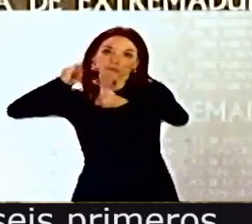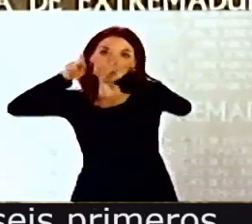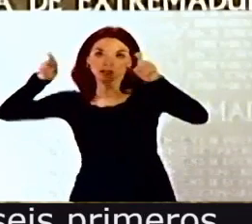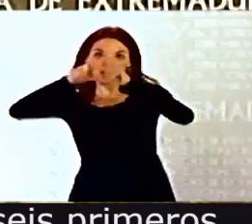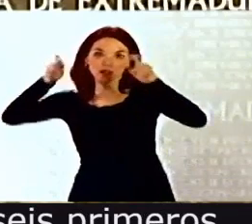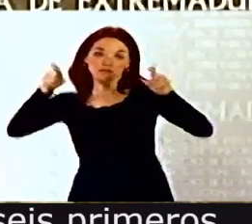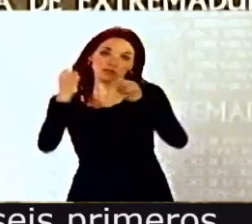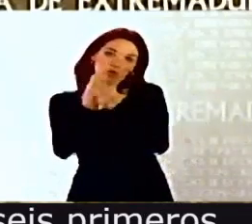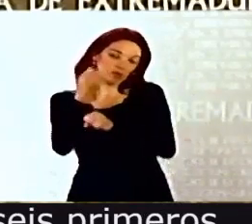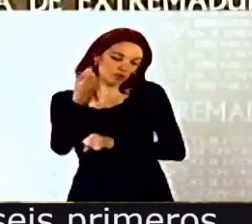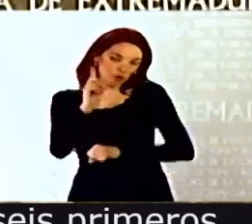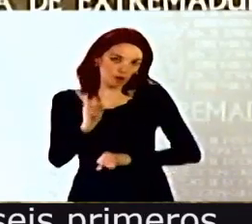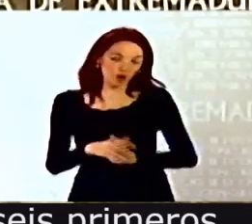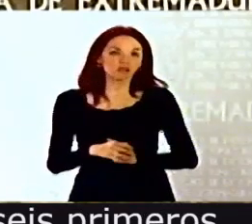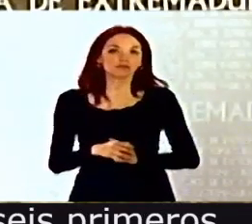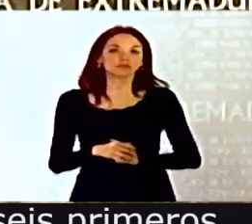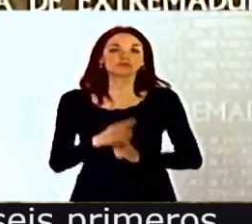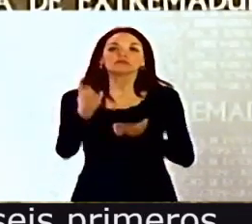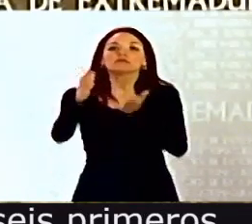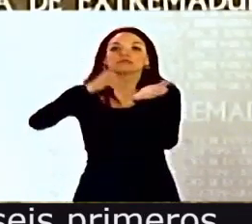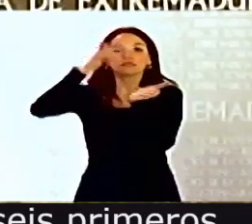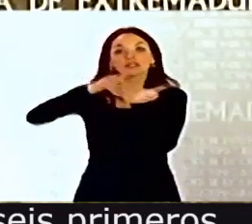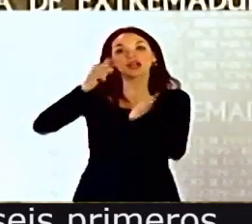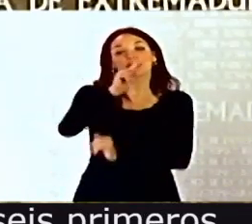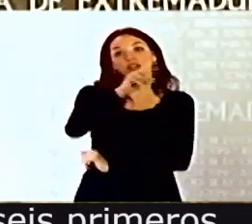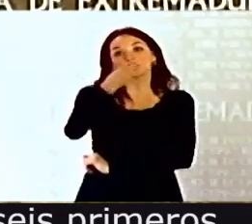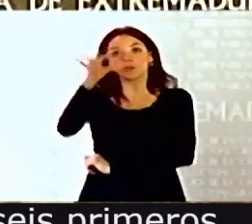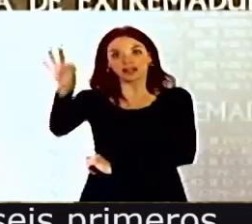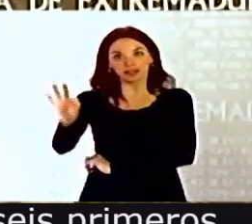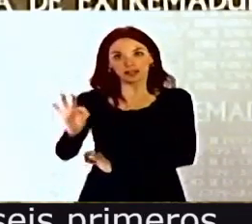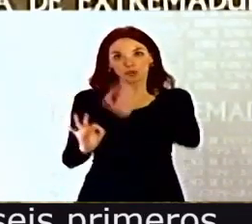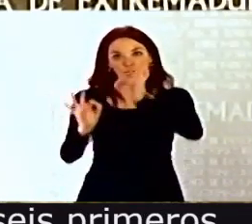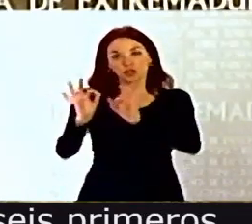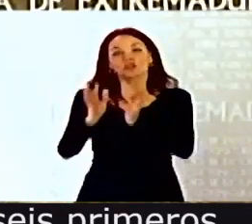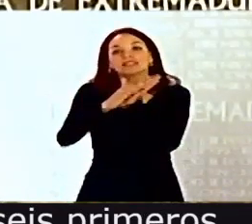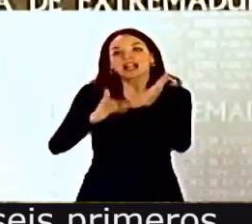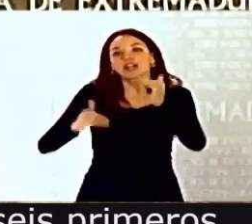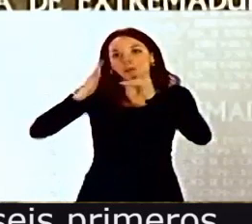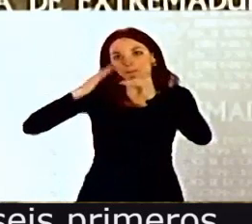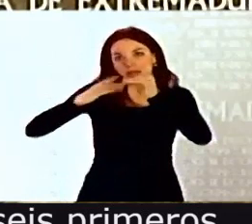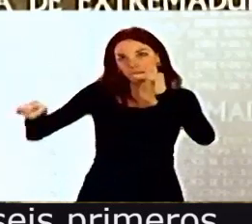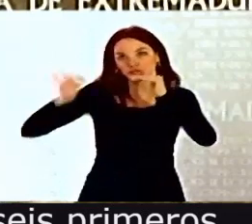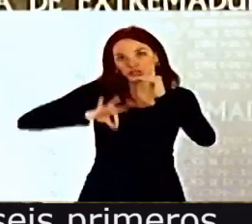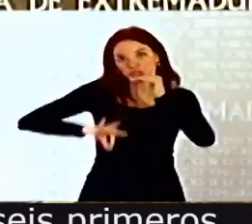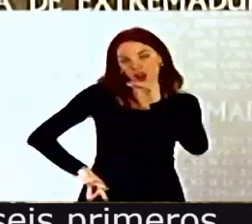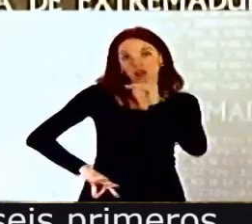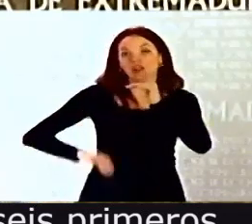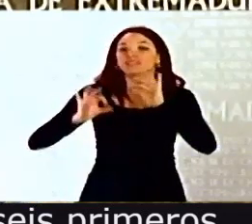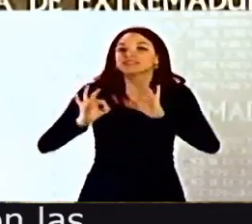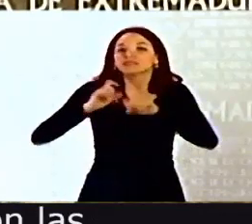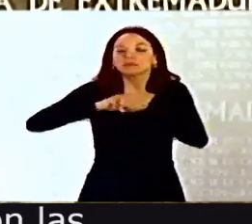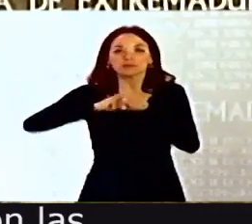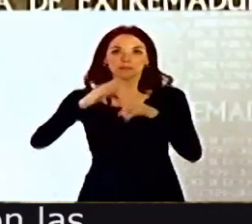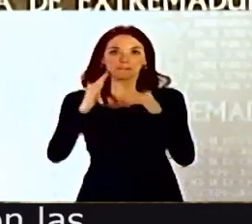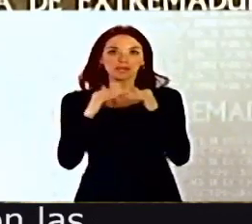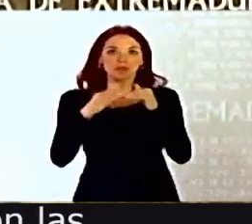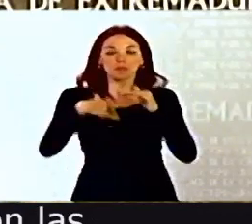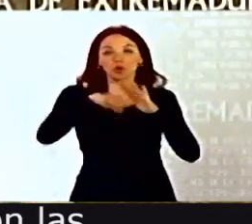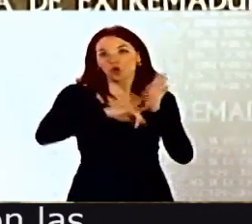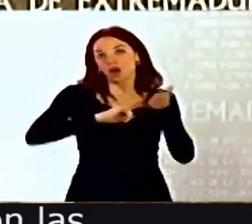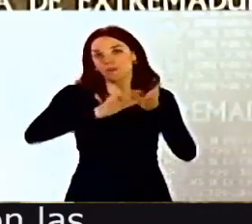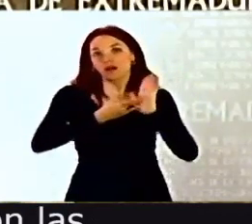no laborales 120% del IPREN. Son las características fundamentales de un programa que